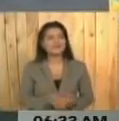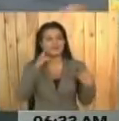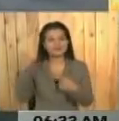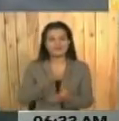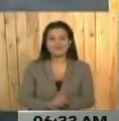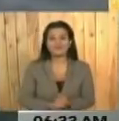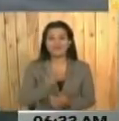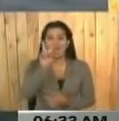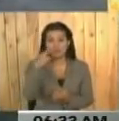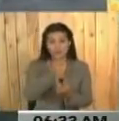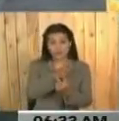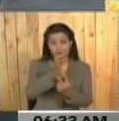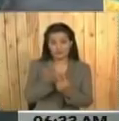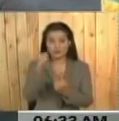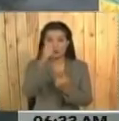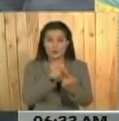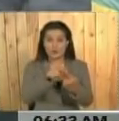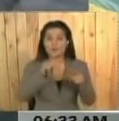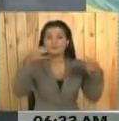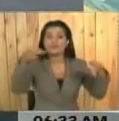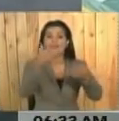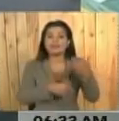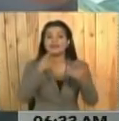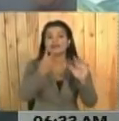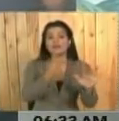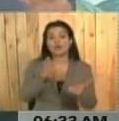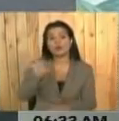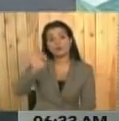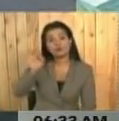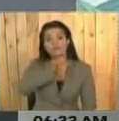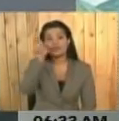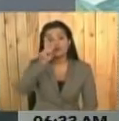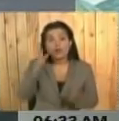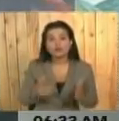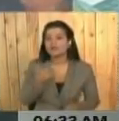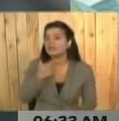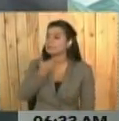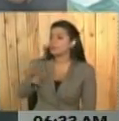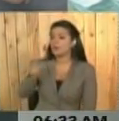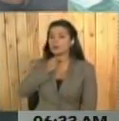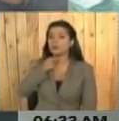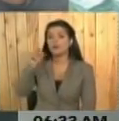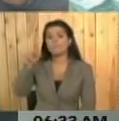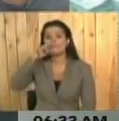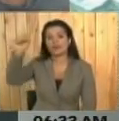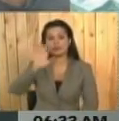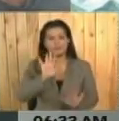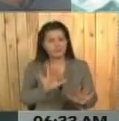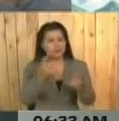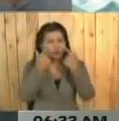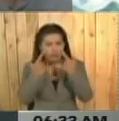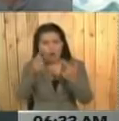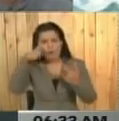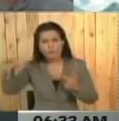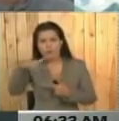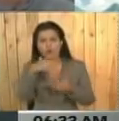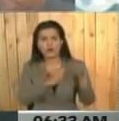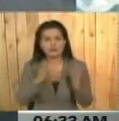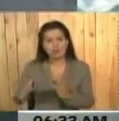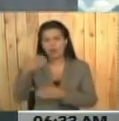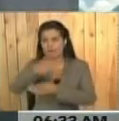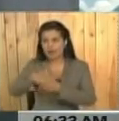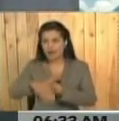cosas que que me llama la atención en la primera página una 74 por de los venezolanos según ellos rechaza la gestión de maduro hemos visto un pueblo organizado en la calle que la revolución le ha